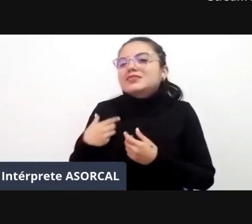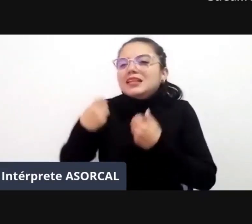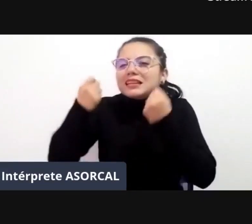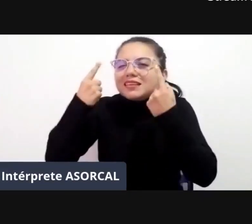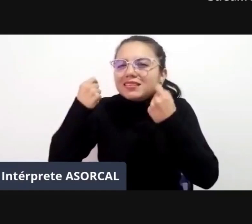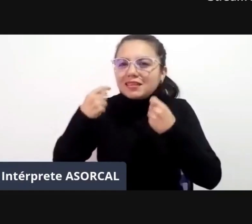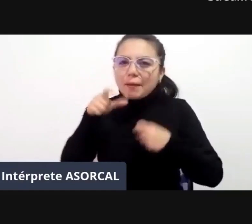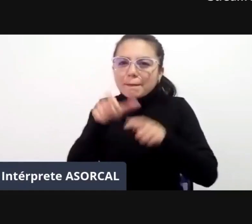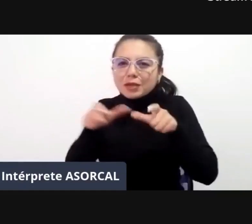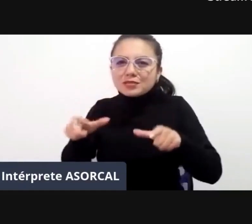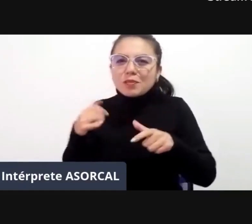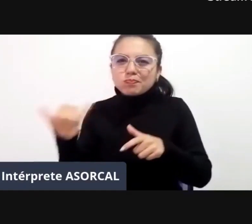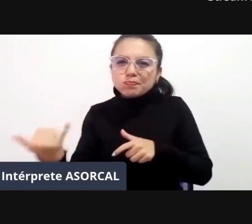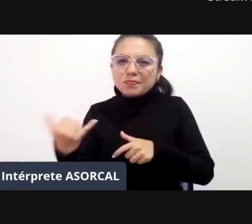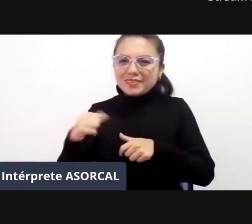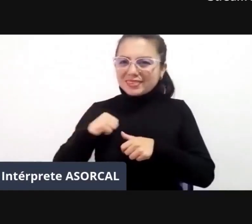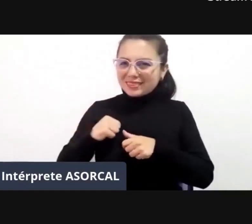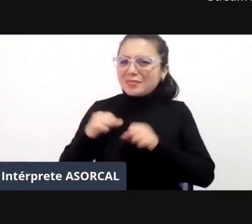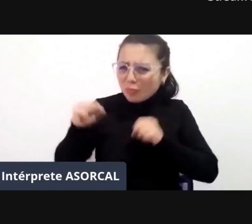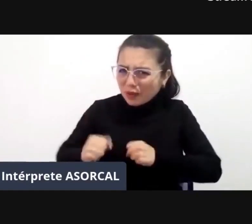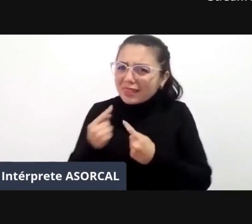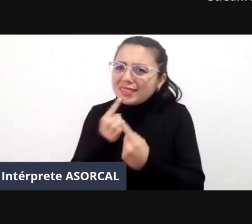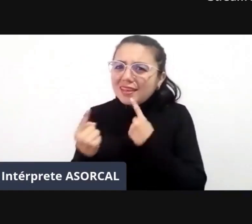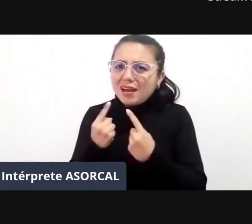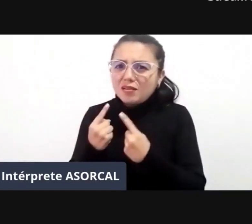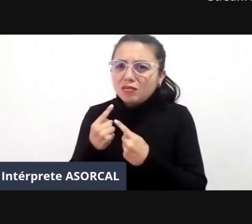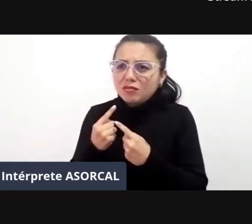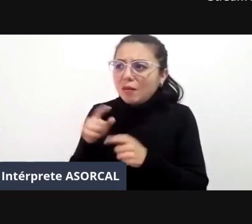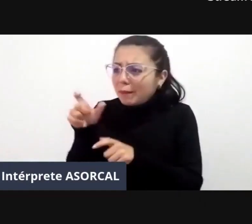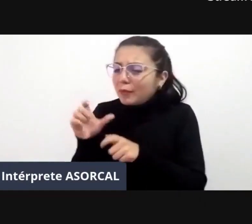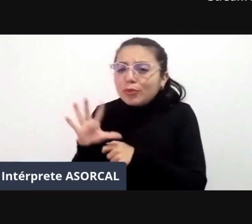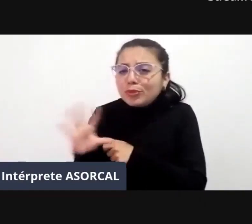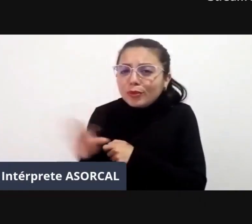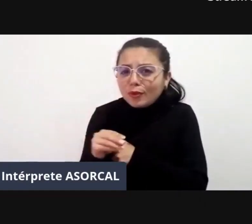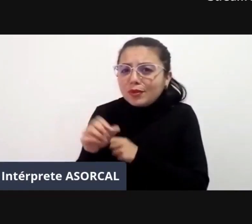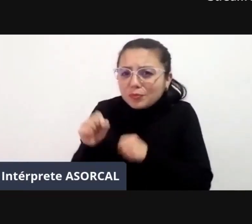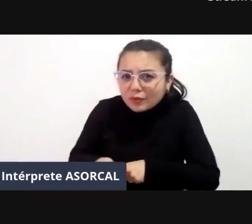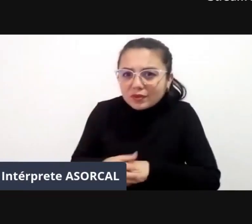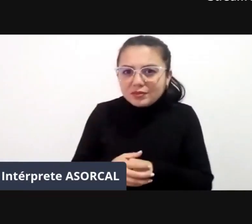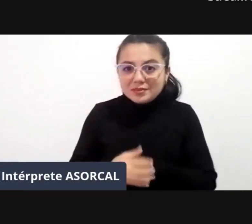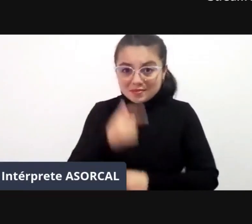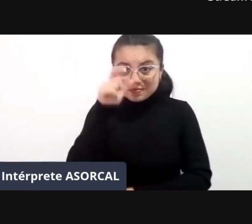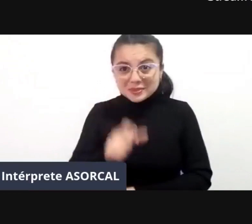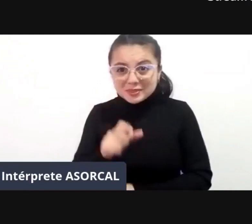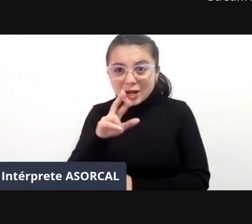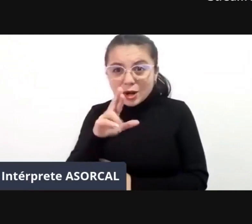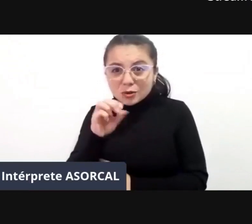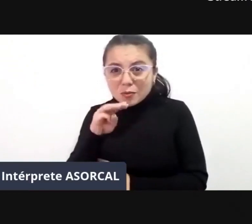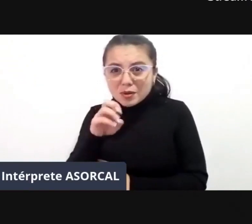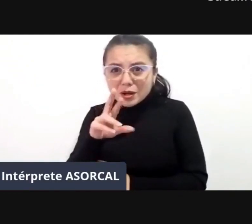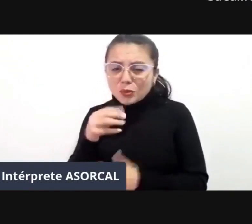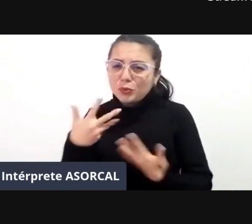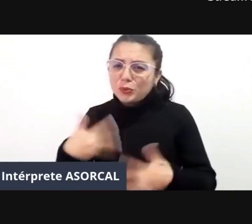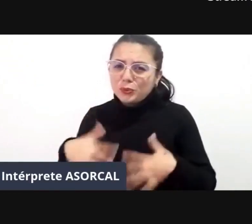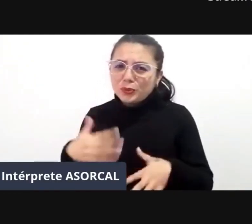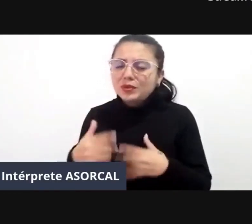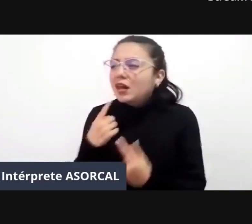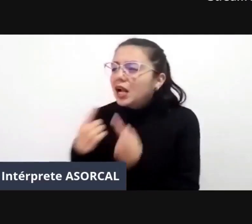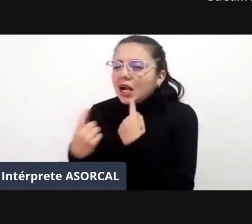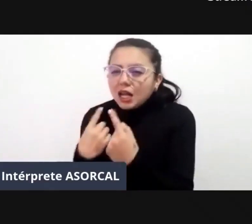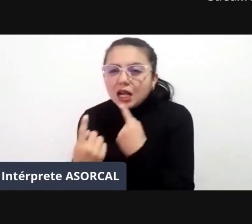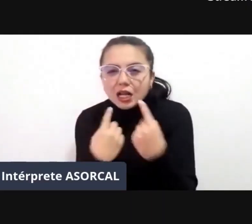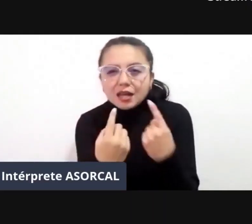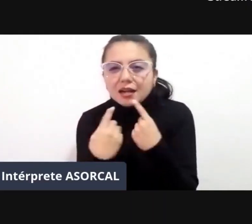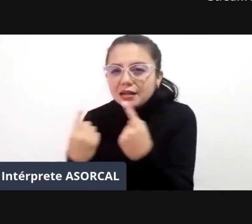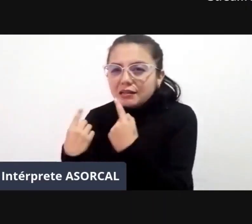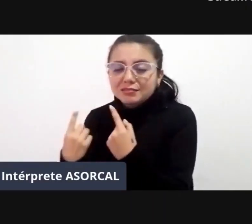diálogo sin exclusiones. Romero fue un continuo buscador de interlocutores en un clima general de violencia y